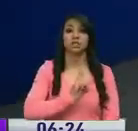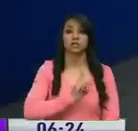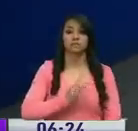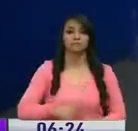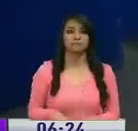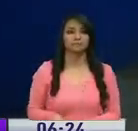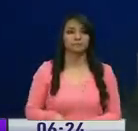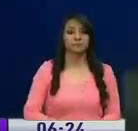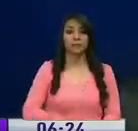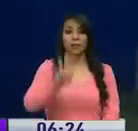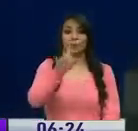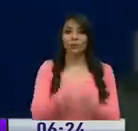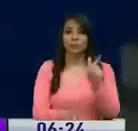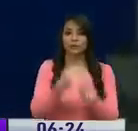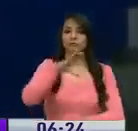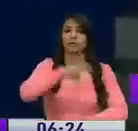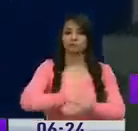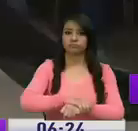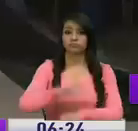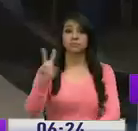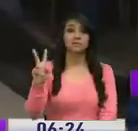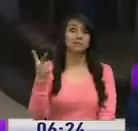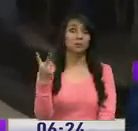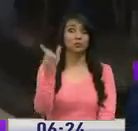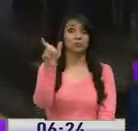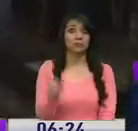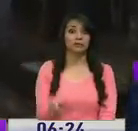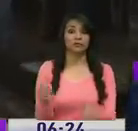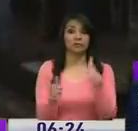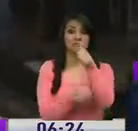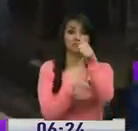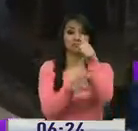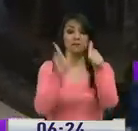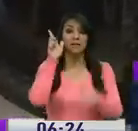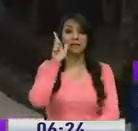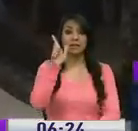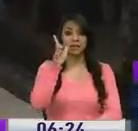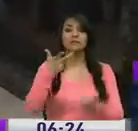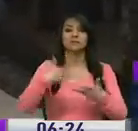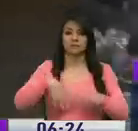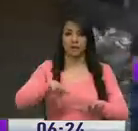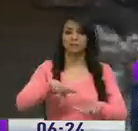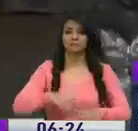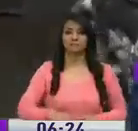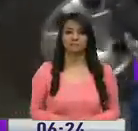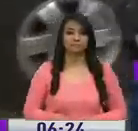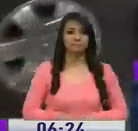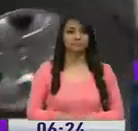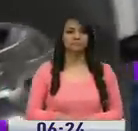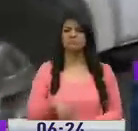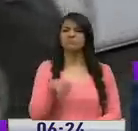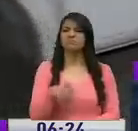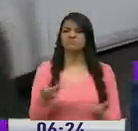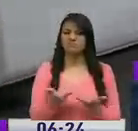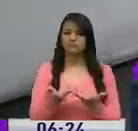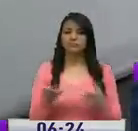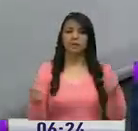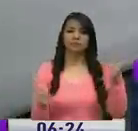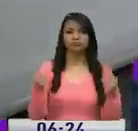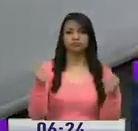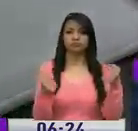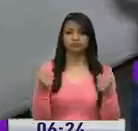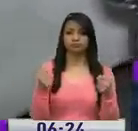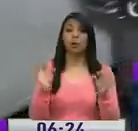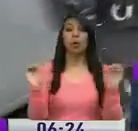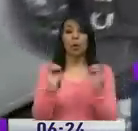personas entre ellos el segundo al mando en esta red delincuencial fueron detenidos ellos laboraban como operadores en la